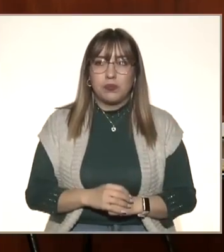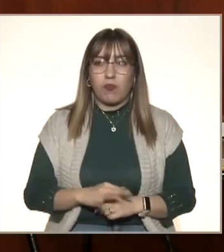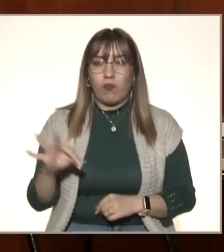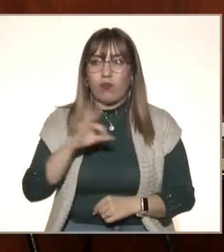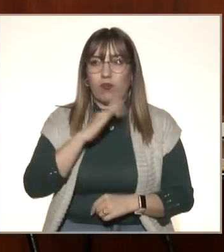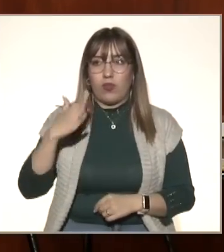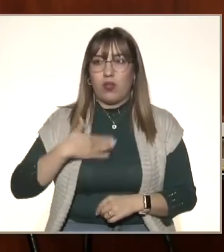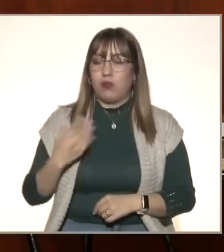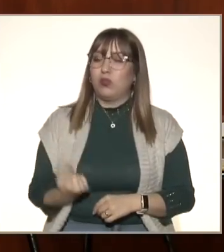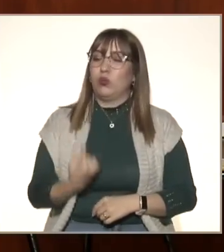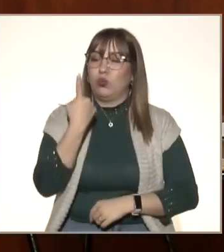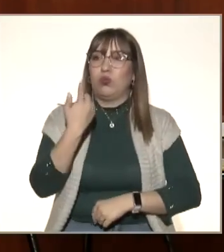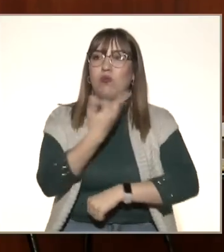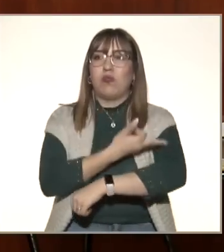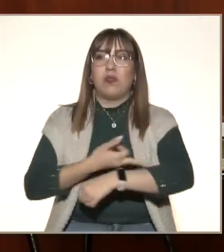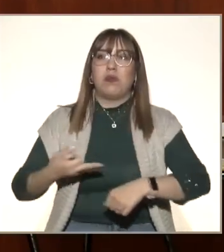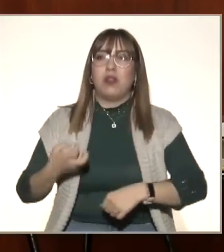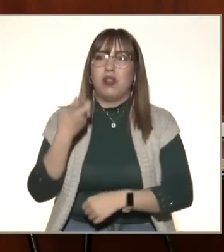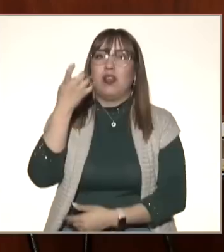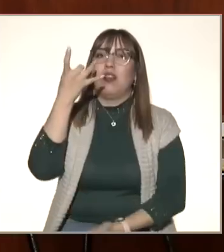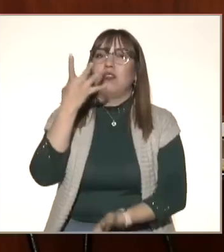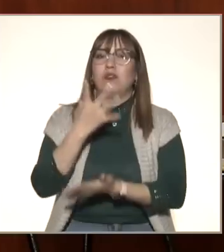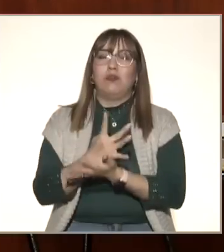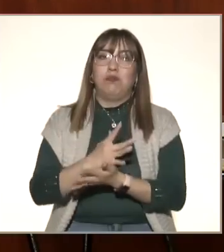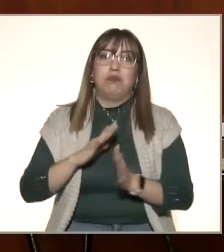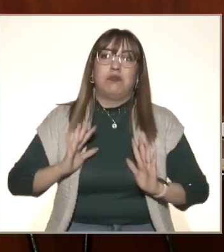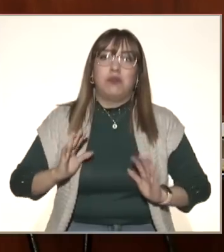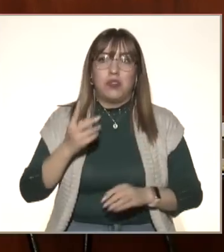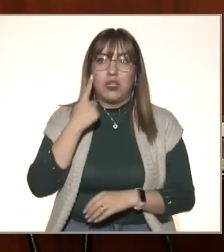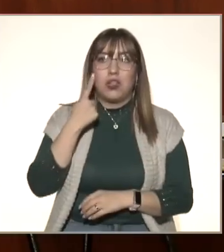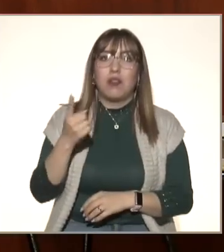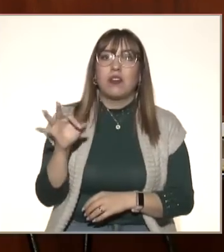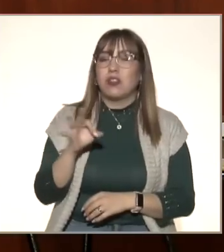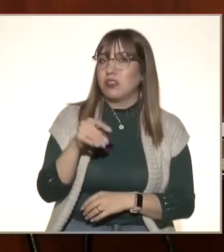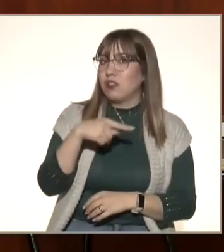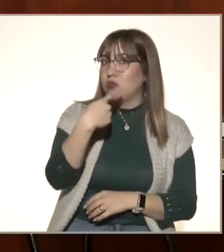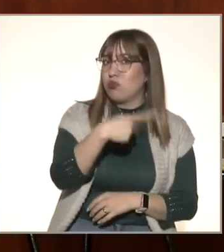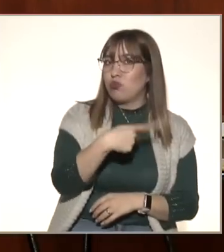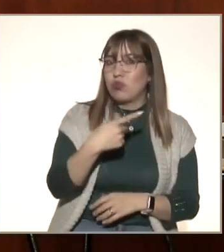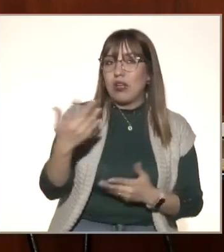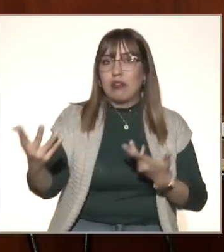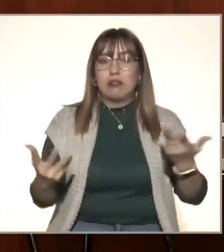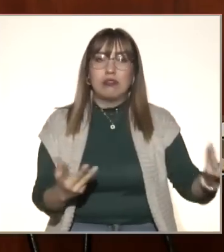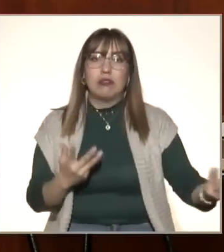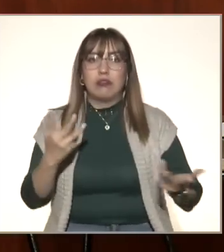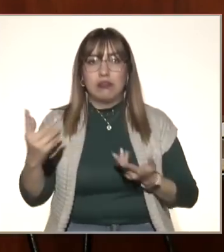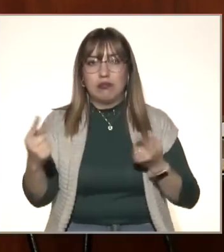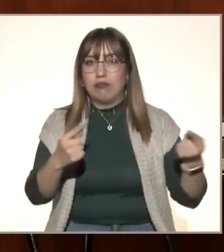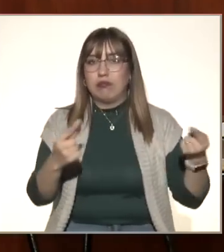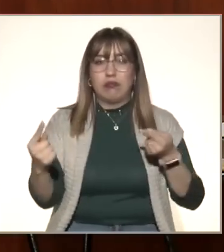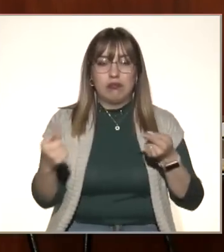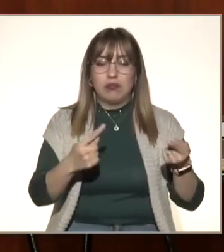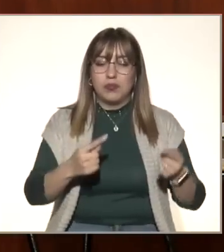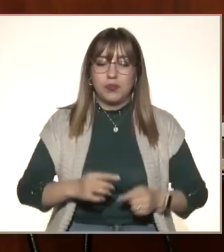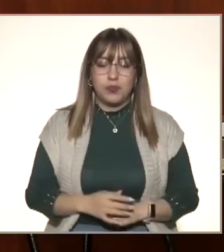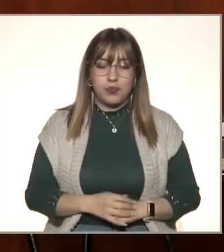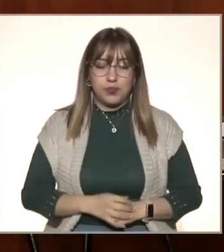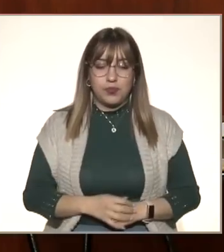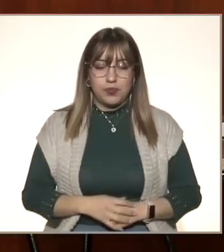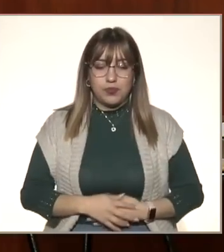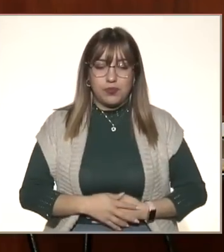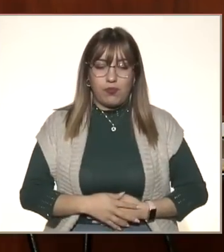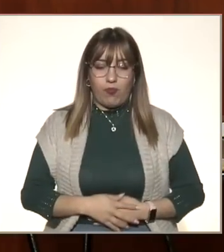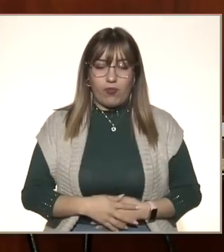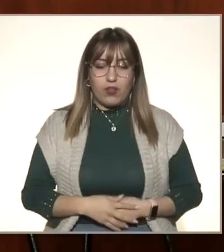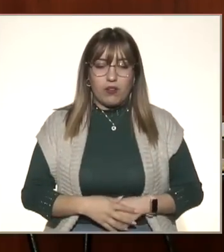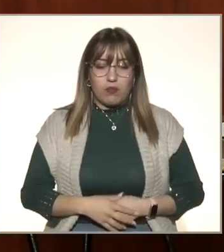única, que la mía es la mera mera, pues sí, habría que ver, pues si él dice que la suya es la de él también, ¿no? Entonces, tendremos que ver si estamos en pareja, pues va a